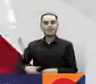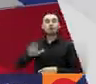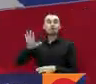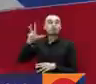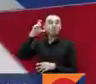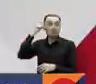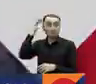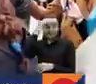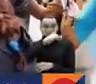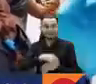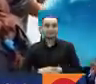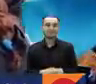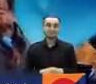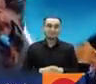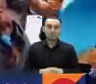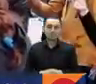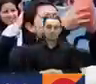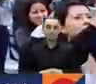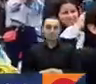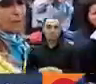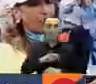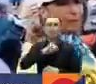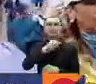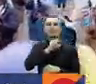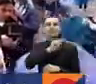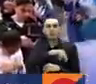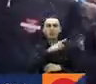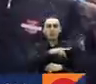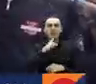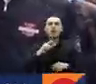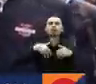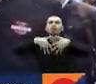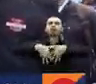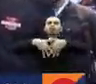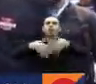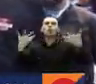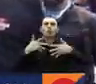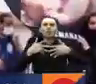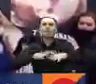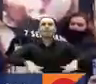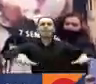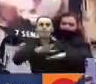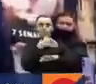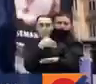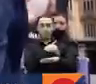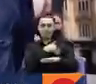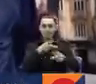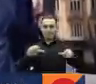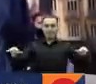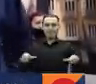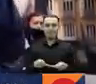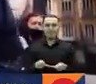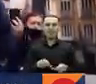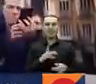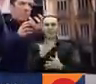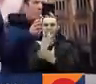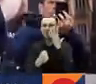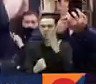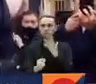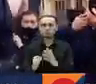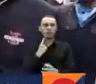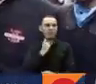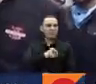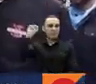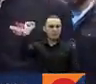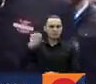Petro. John Milton Rodríguez estuvo protestando en la Plaza de Bolívar de Bogotá contra el aborto. No nos van a